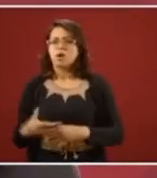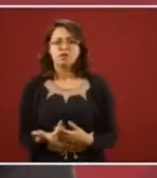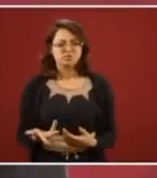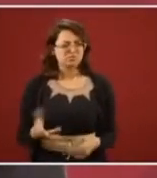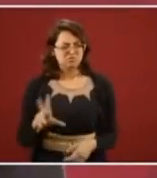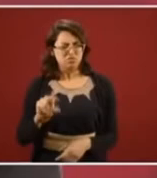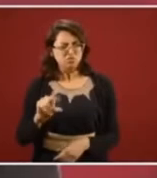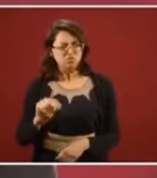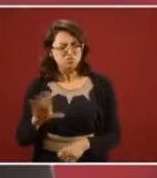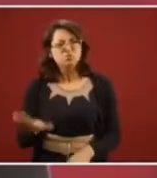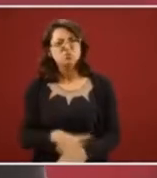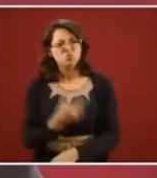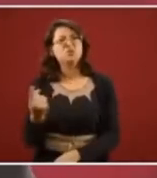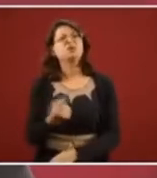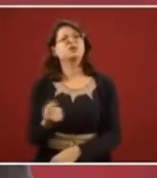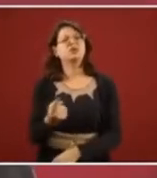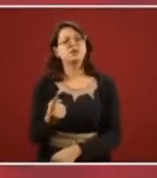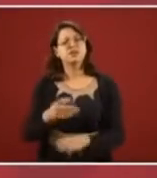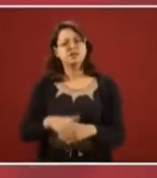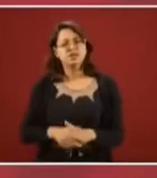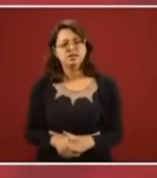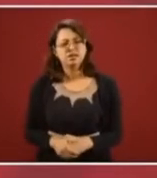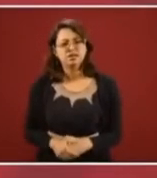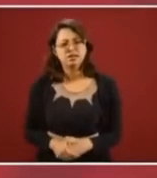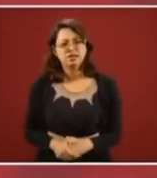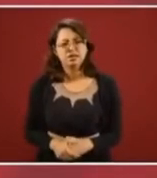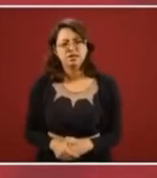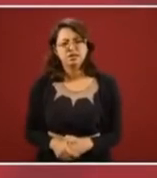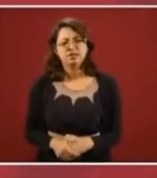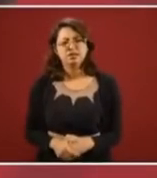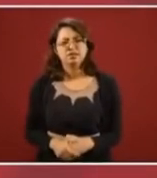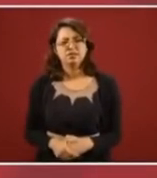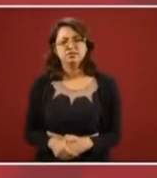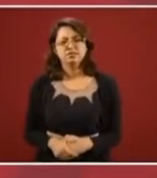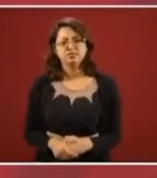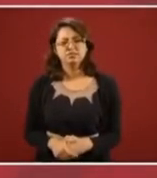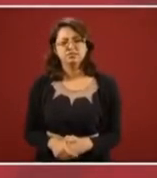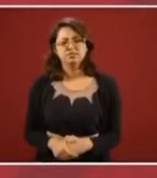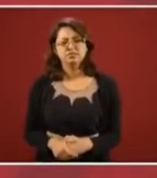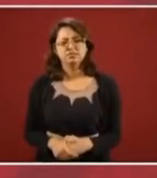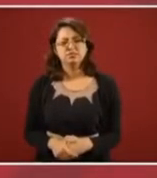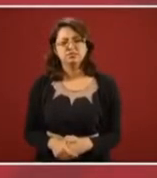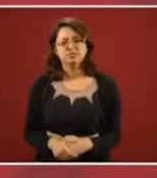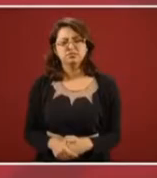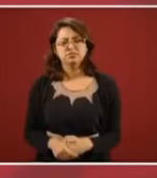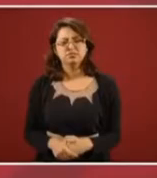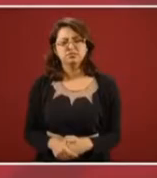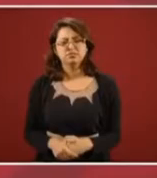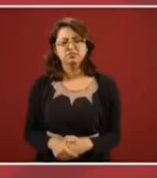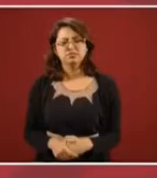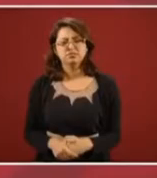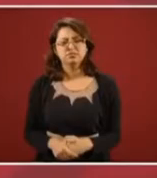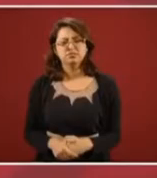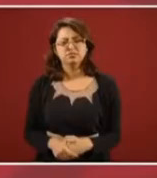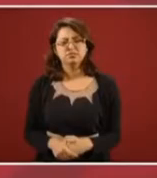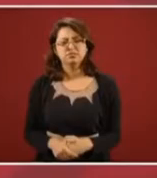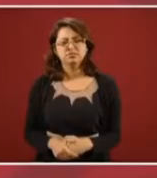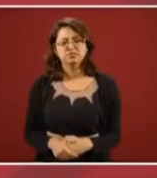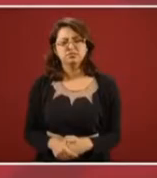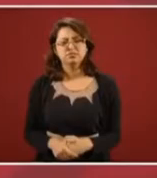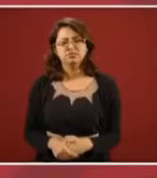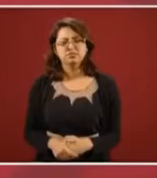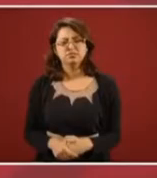además no se le impide a ningún banco en 11 we are not